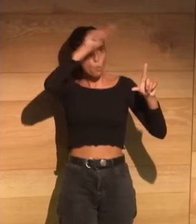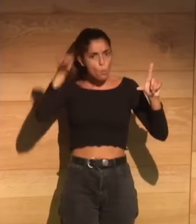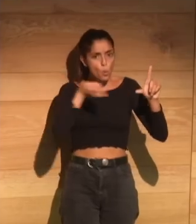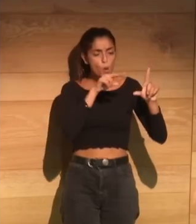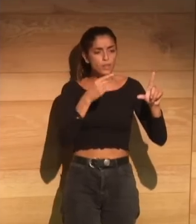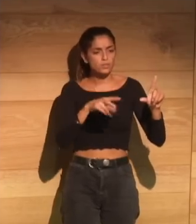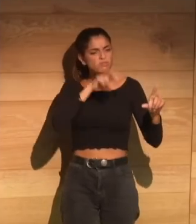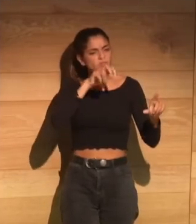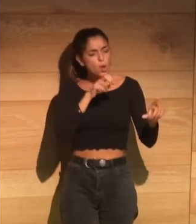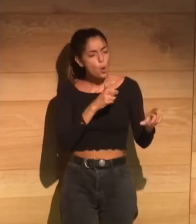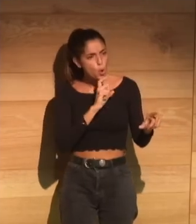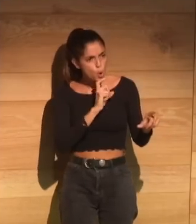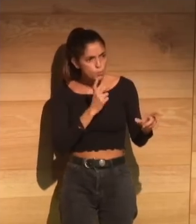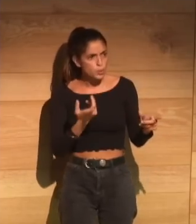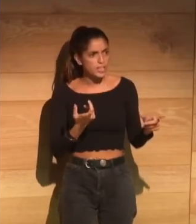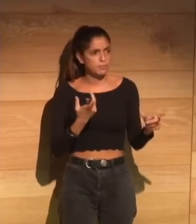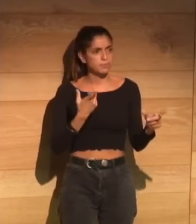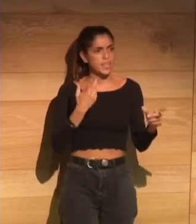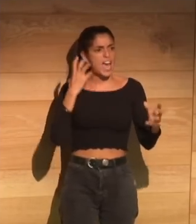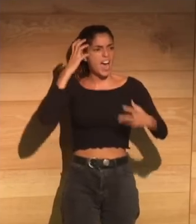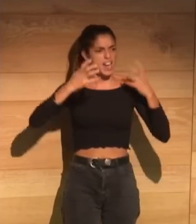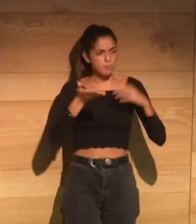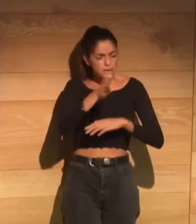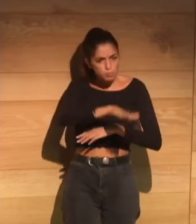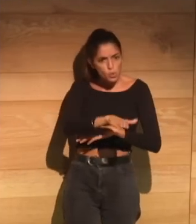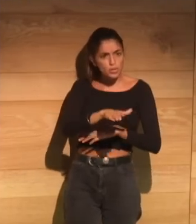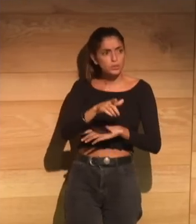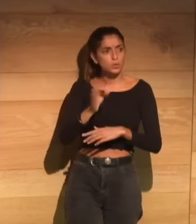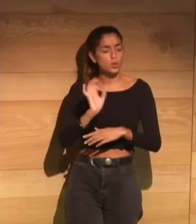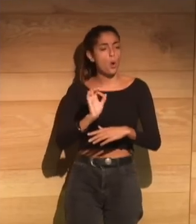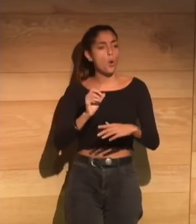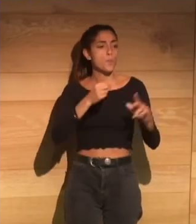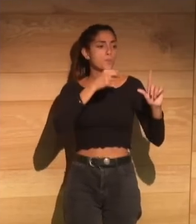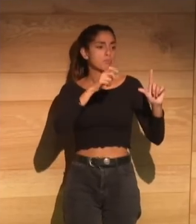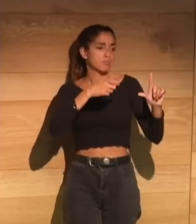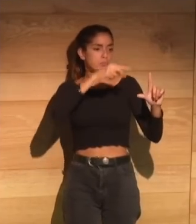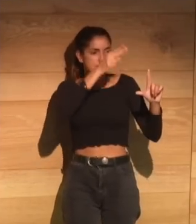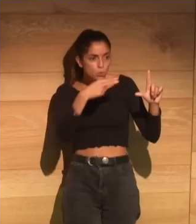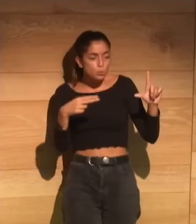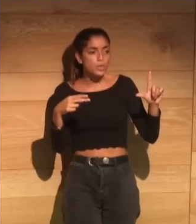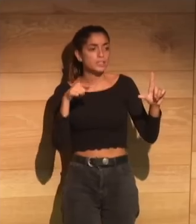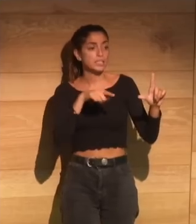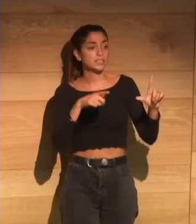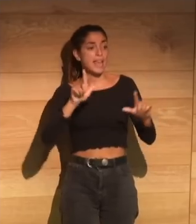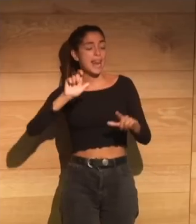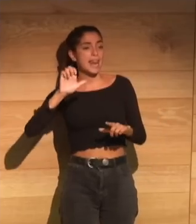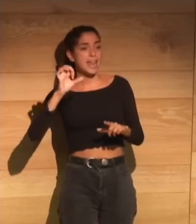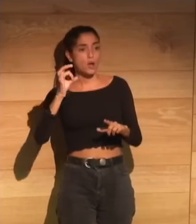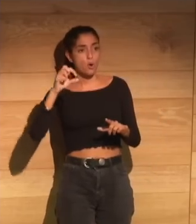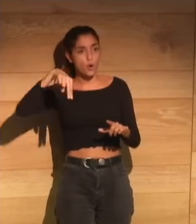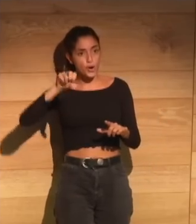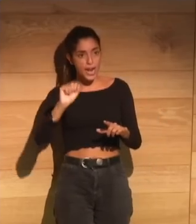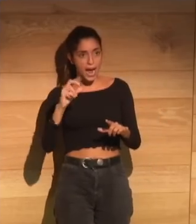pigmentitos que utilizaban, claro. Con los animales muertos que utilizaban. Cuando eso se pudriera, ¿no? Tú sabes, dices, este cuadro, esto lo ha pintado Leonardo.